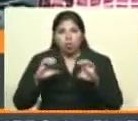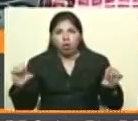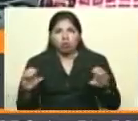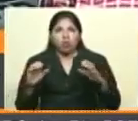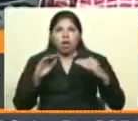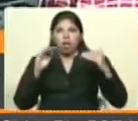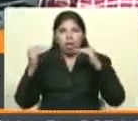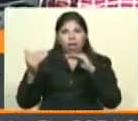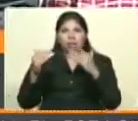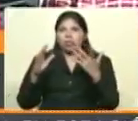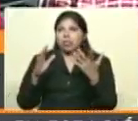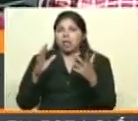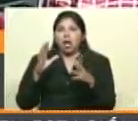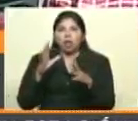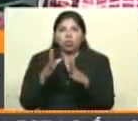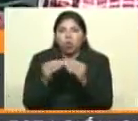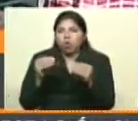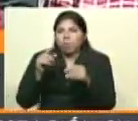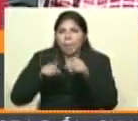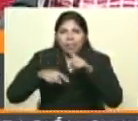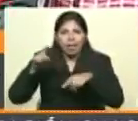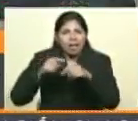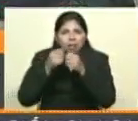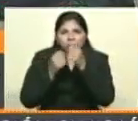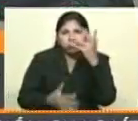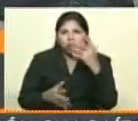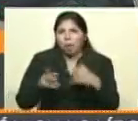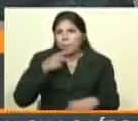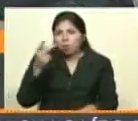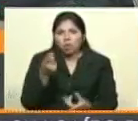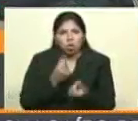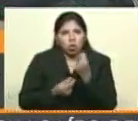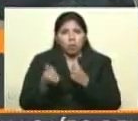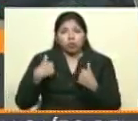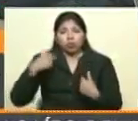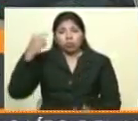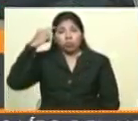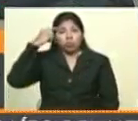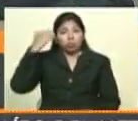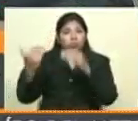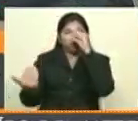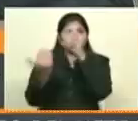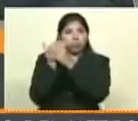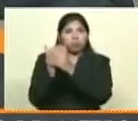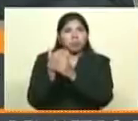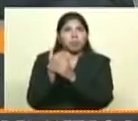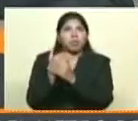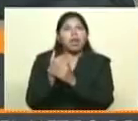moral, espiritual, material, económico. Eso es un concepto que yo tengo aquí, el equilibrio